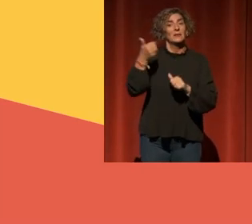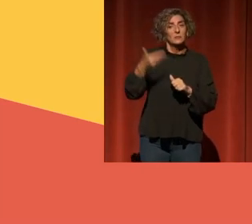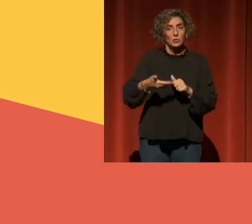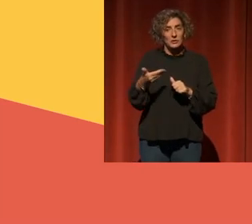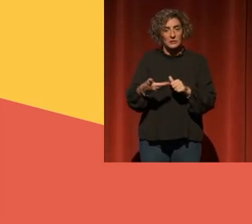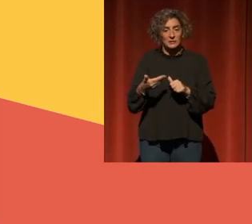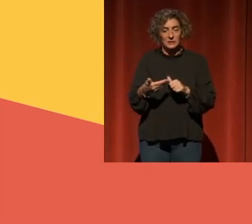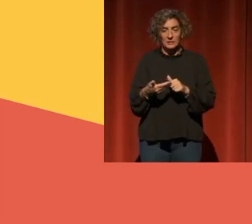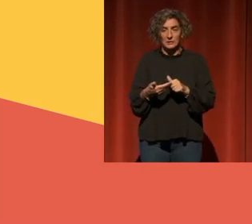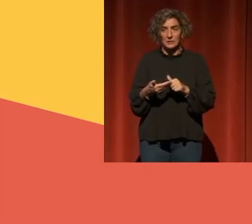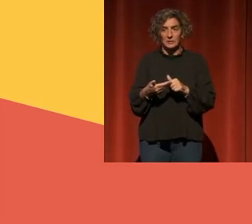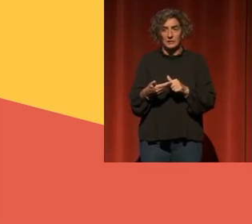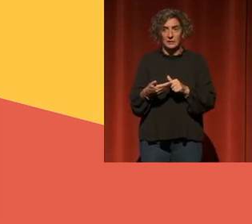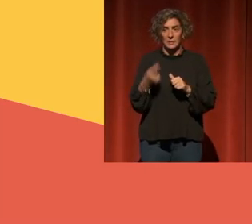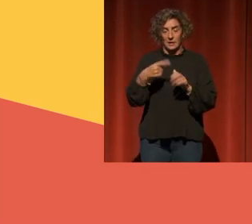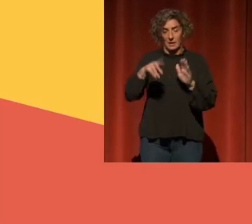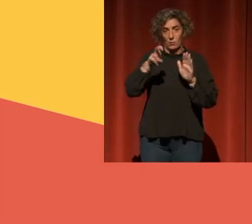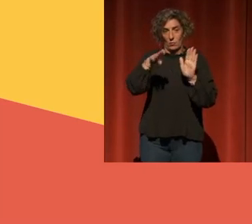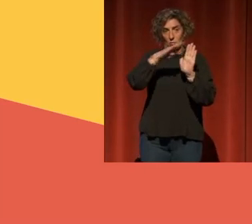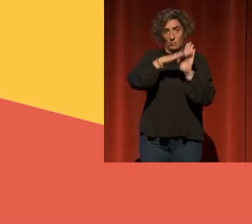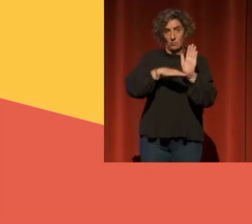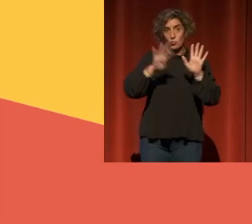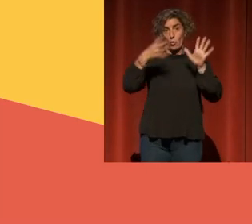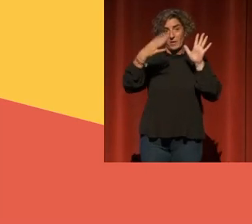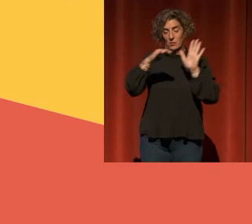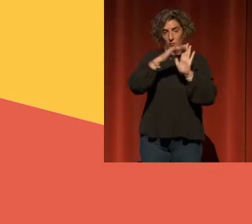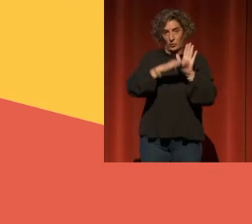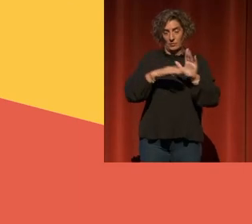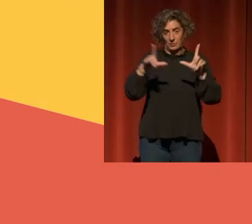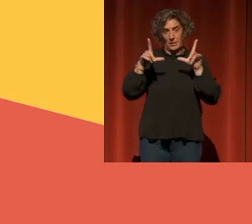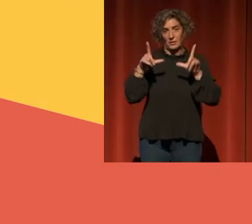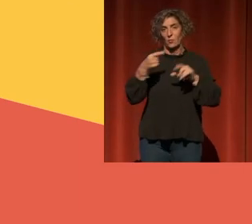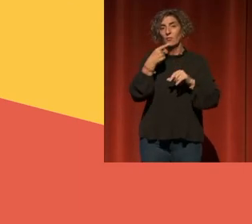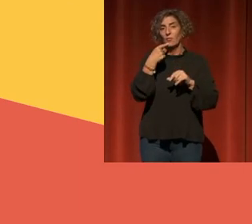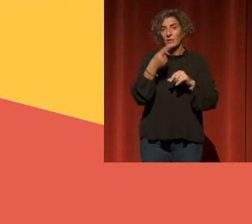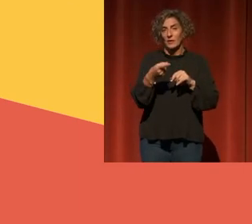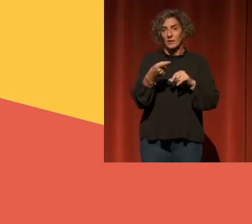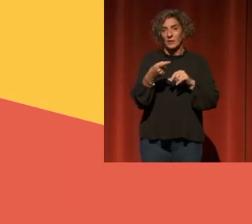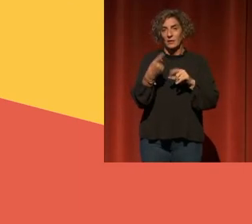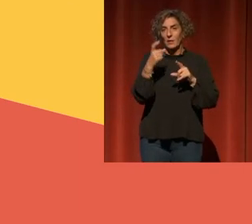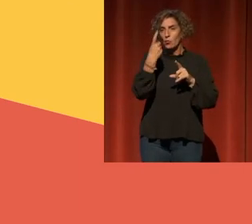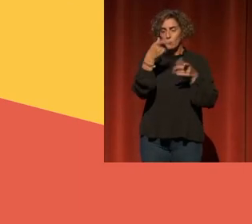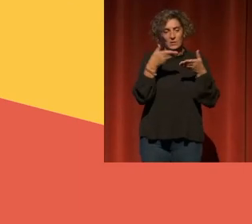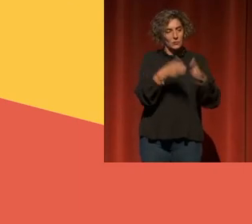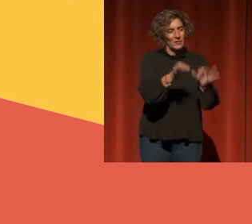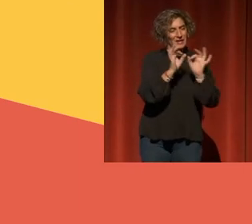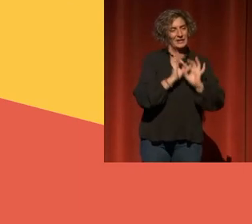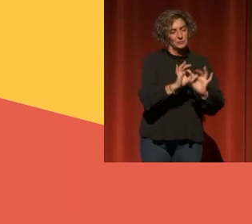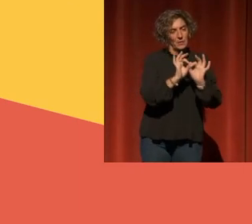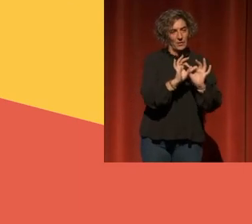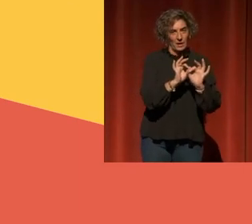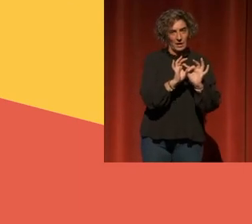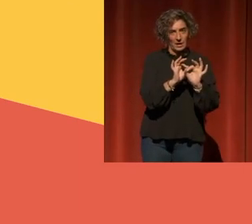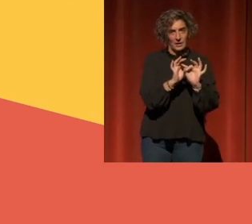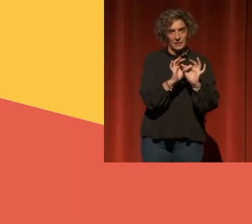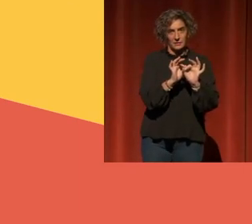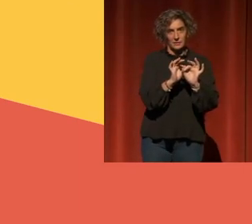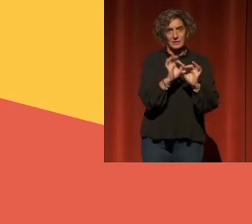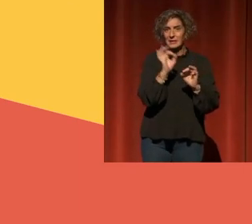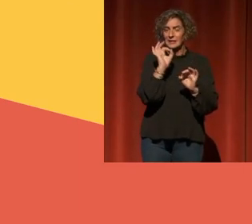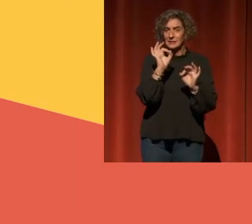precisamente El noveno programa marco en vigor como saben dedica una sección especial dedicada bueno